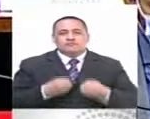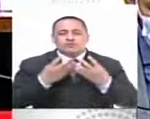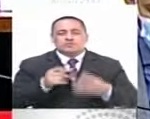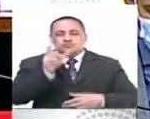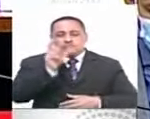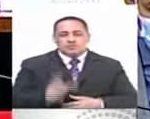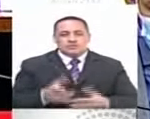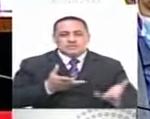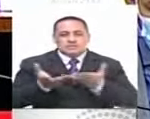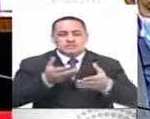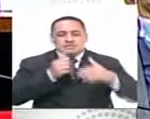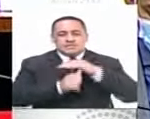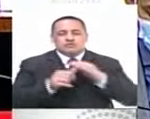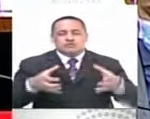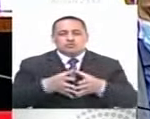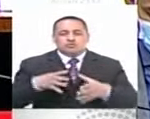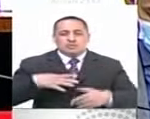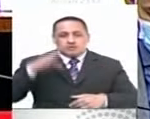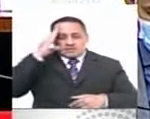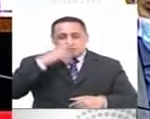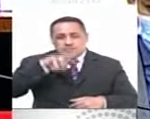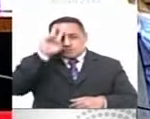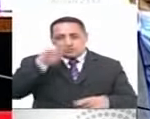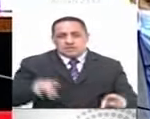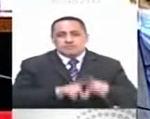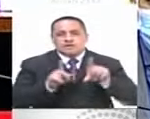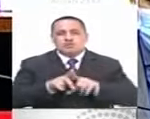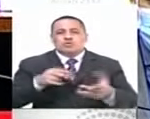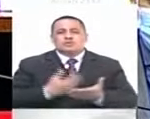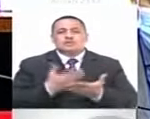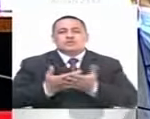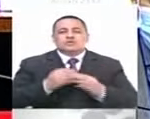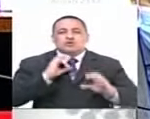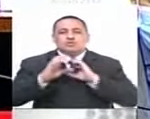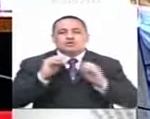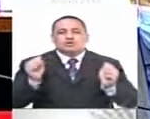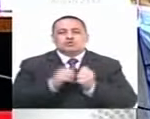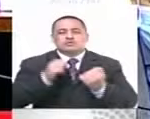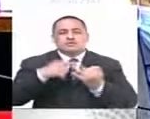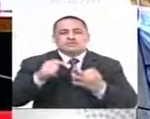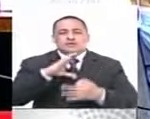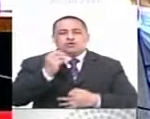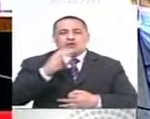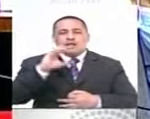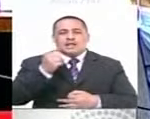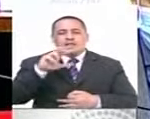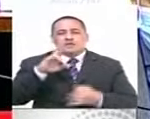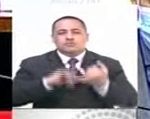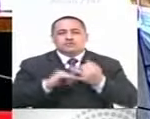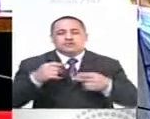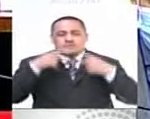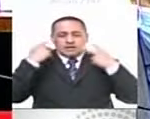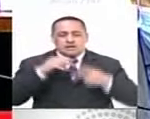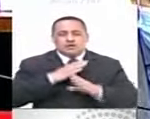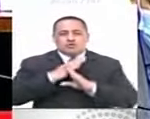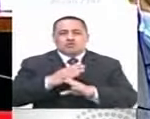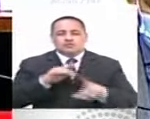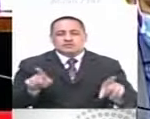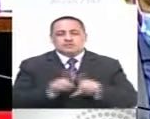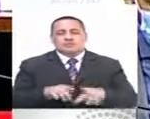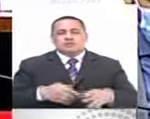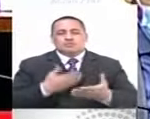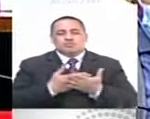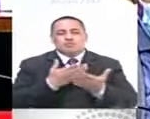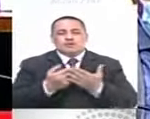de servicios en la Policía Nacional del Perú y cuál fue el sustento de su conversación con los cocaleros del Brian en contra de la erradicación y opuesto